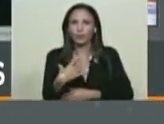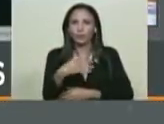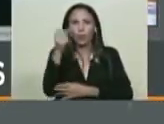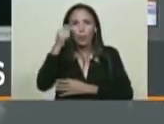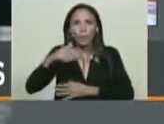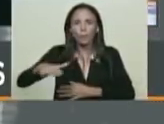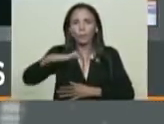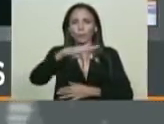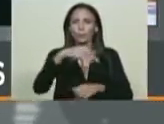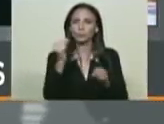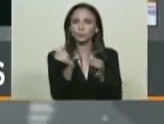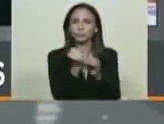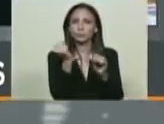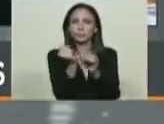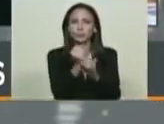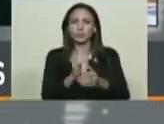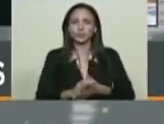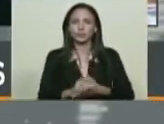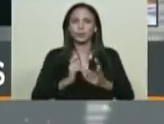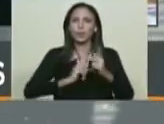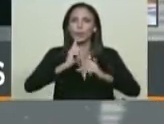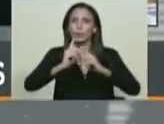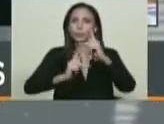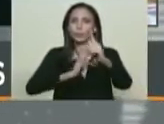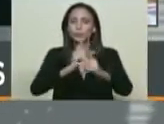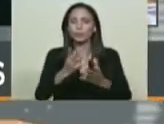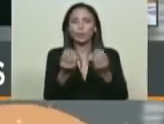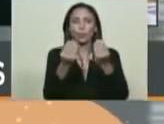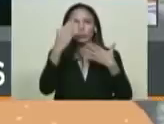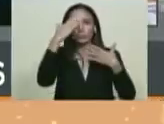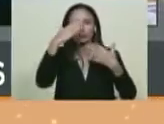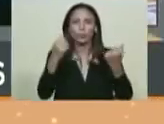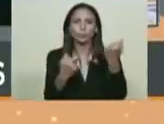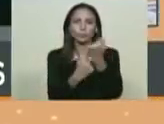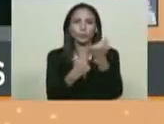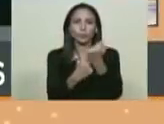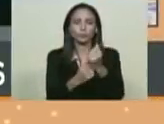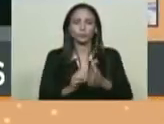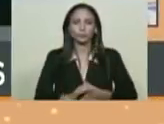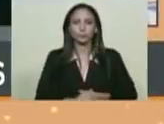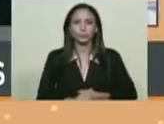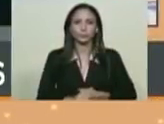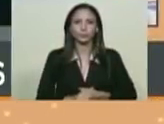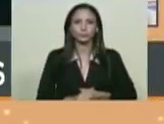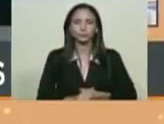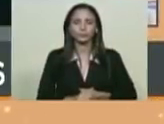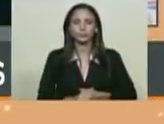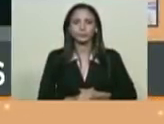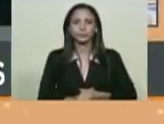está batallando, que está produciendo y que le manda todo el apoyo. Adelante, presidente.